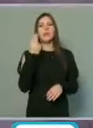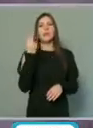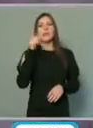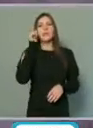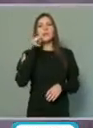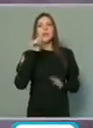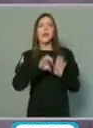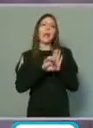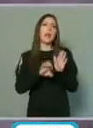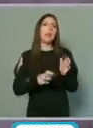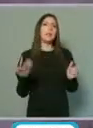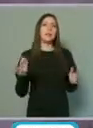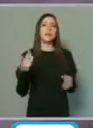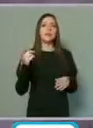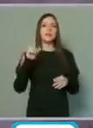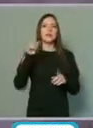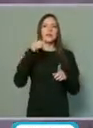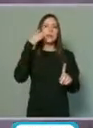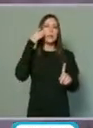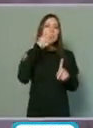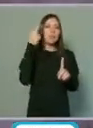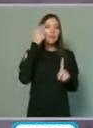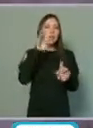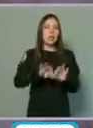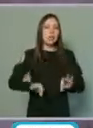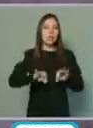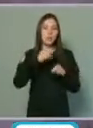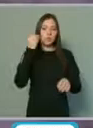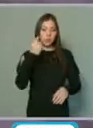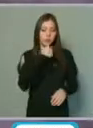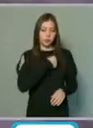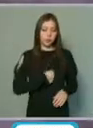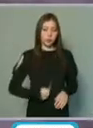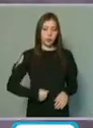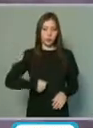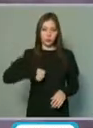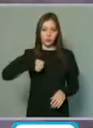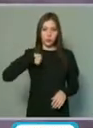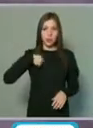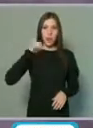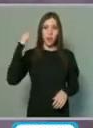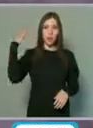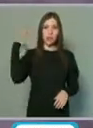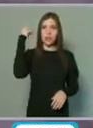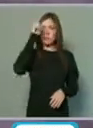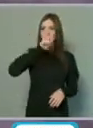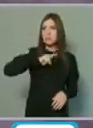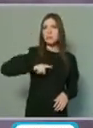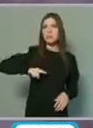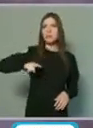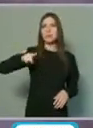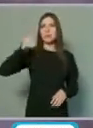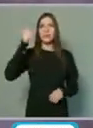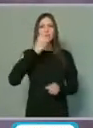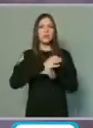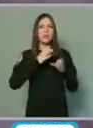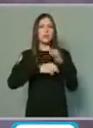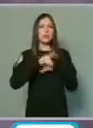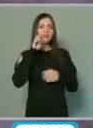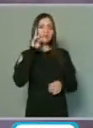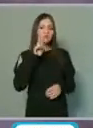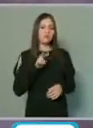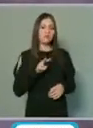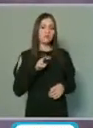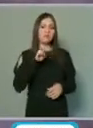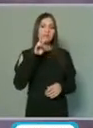de, a lo mejor, un punto focal muy importante, un escote muy prominente, cosas como que suelen eliminar la